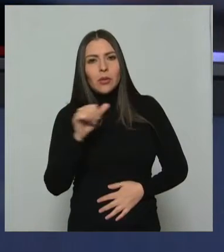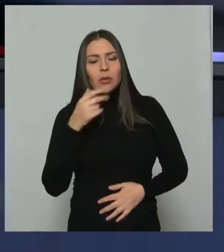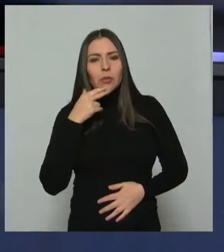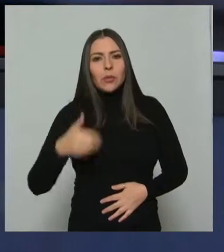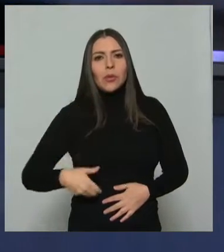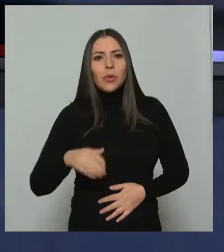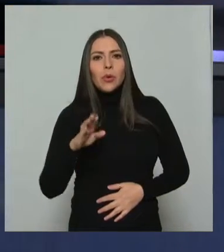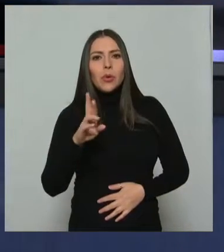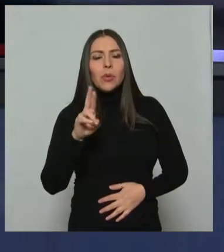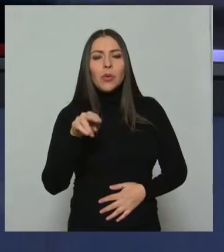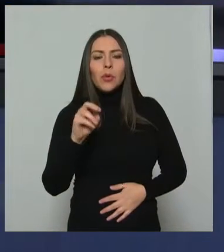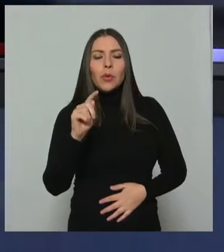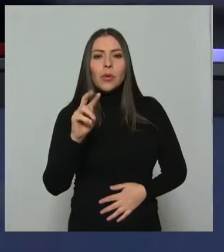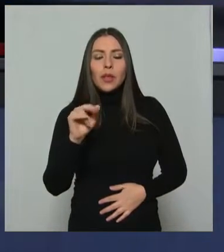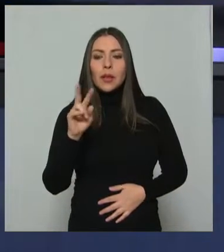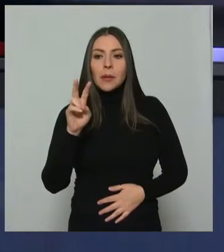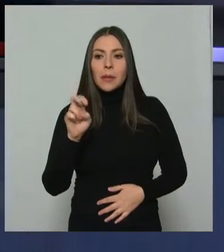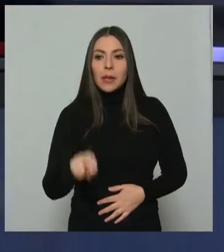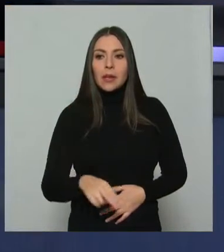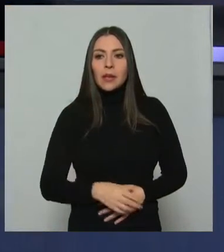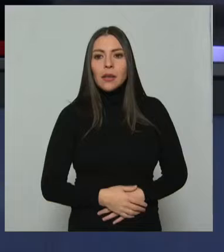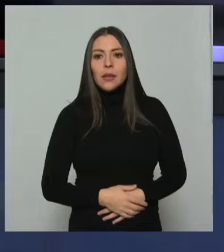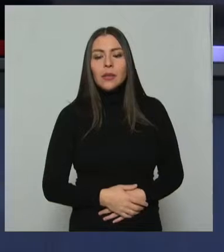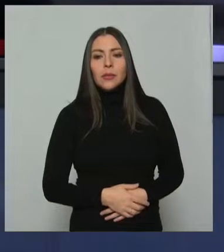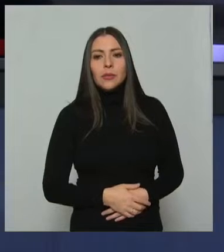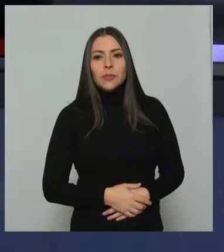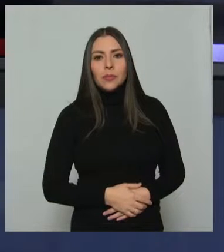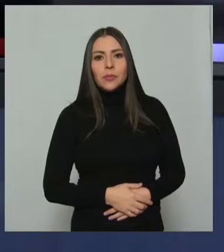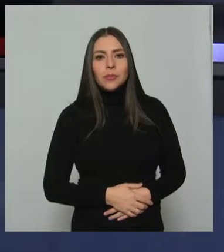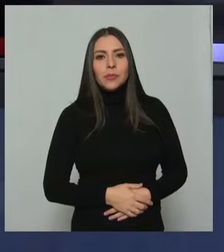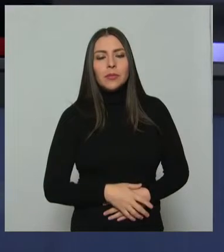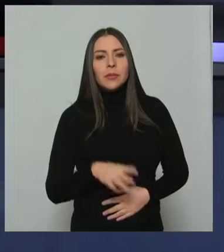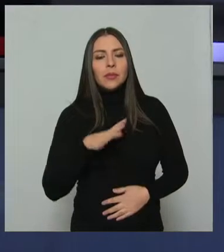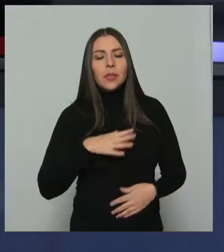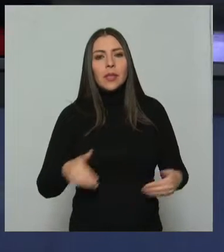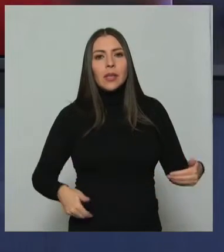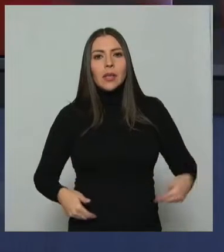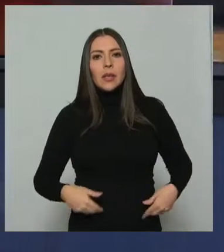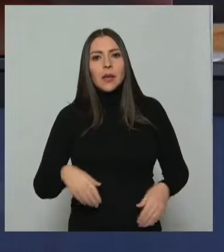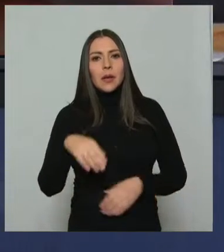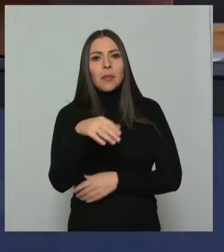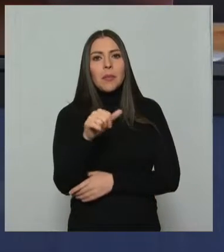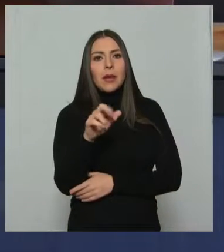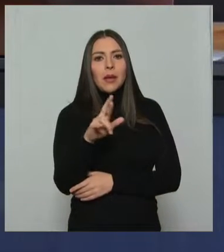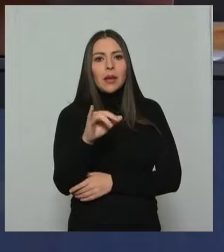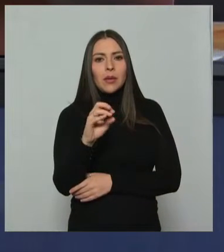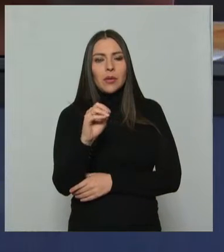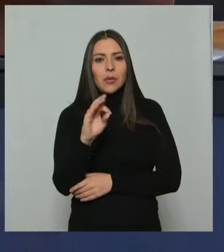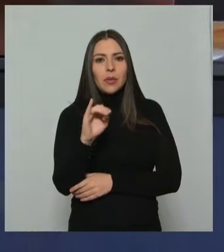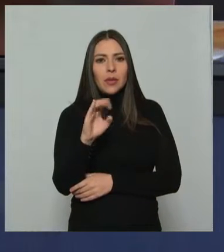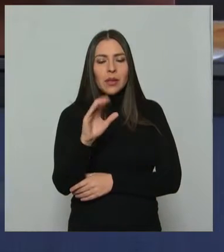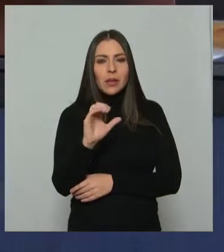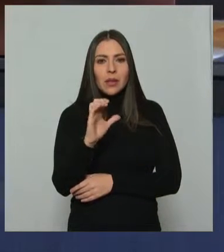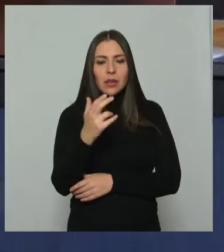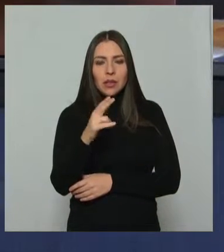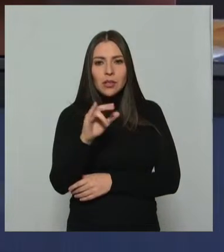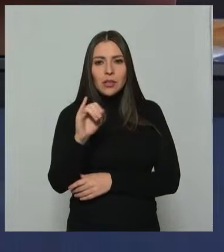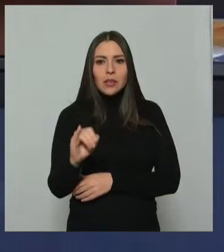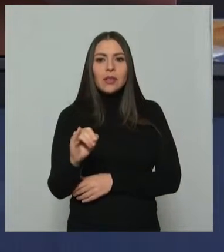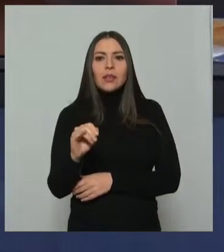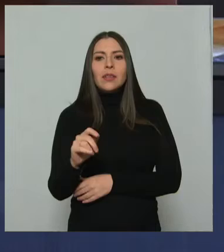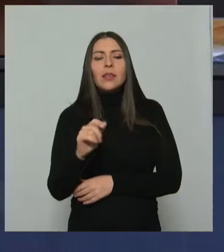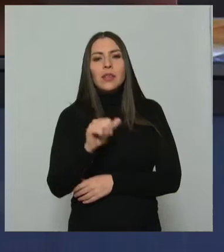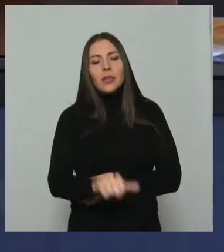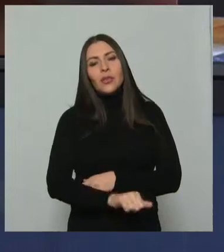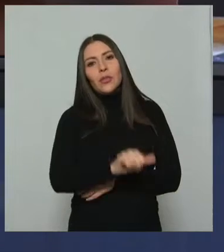evidentemente. Está pues, las obras de Mario Ficachi, de las que ya platicó ampliamente. Hay una obra de Tomás Urtuzastegui y